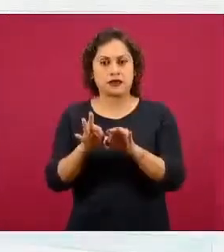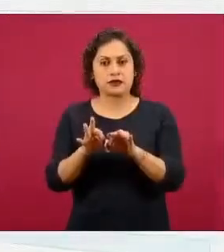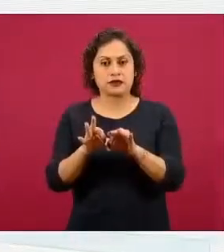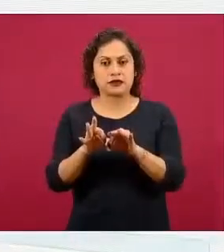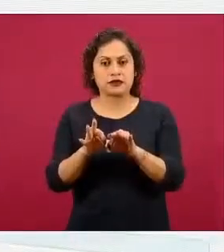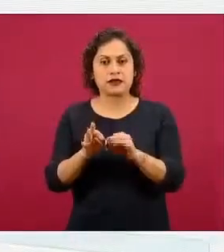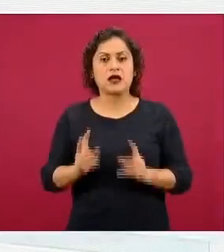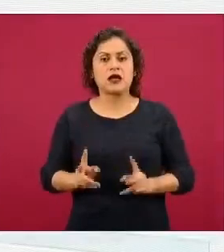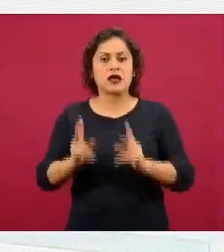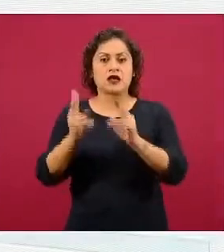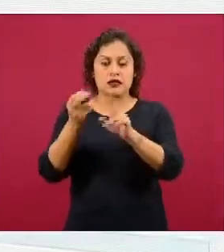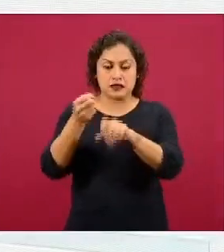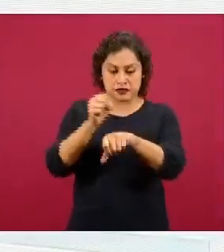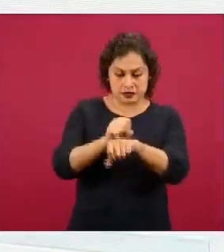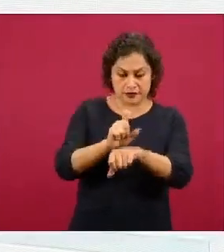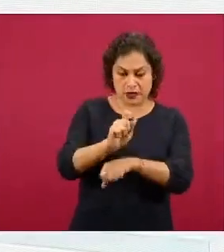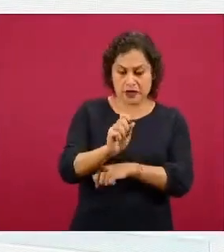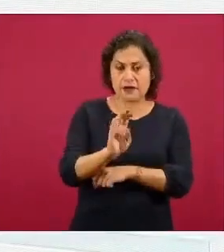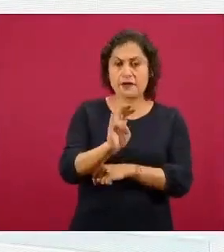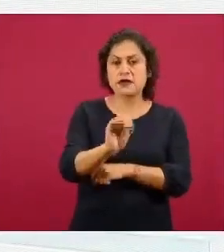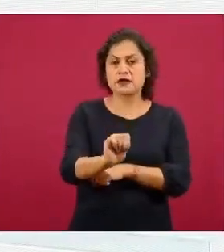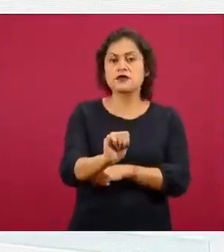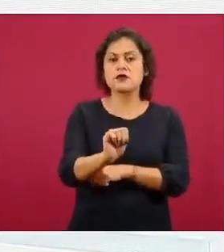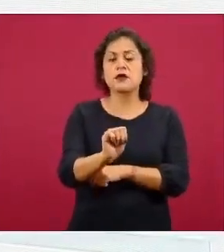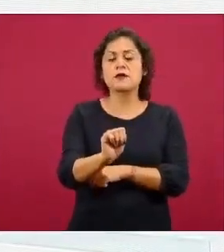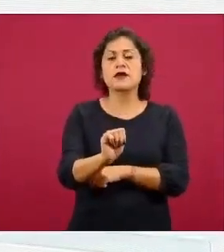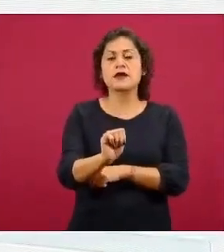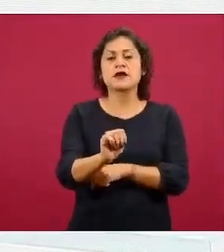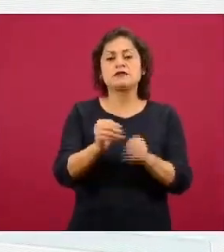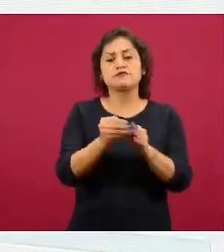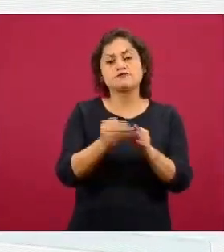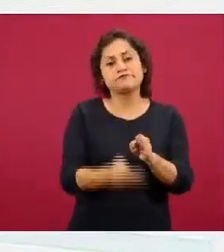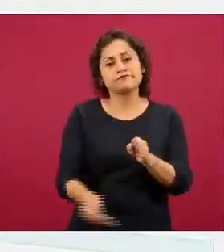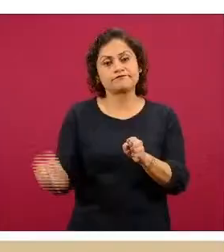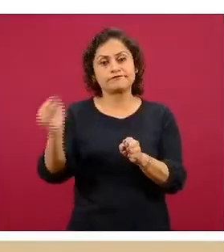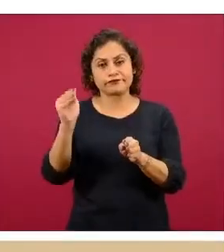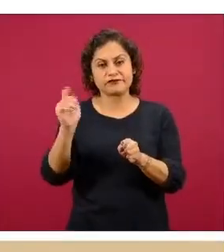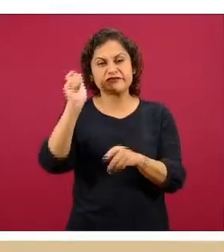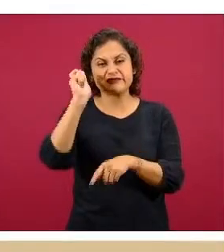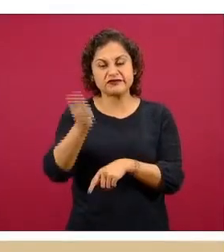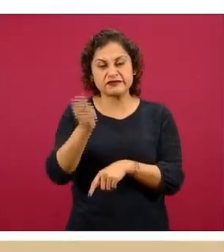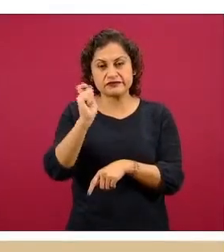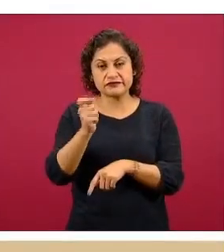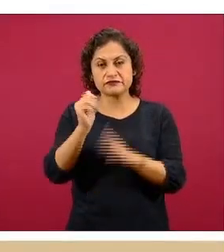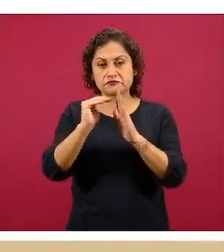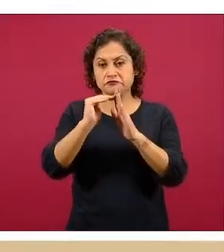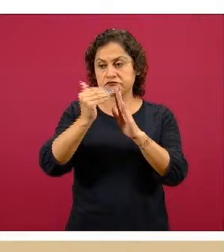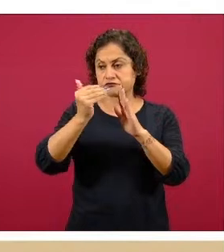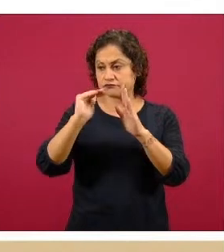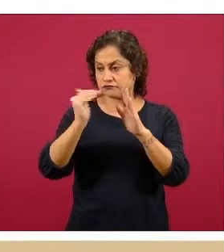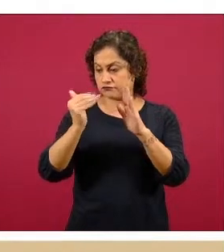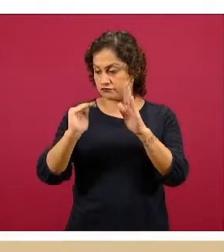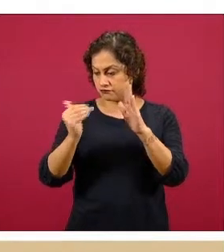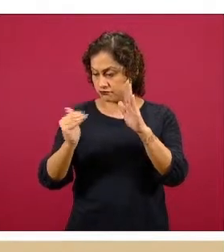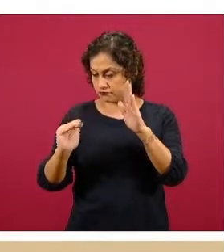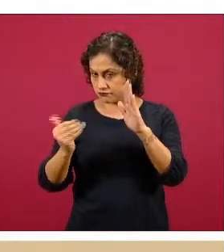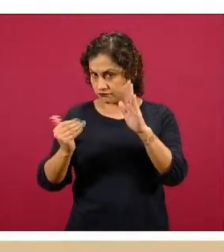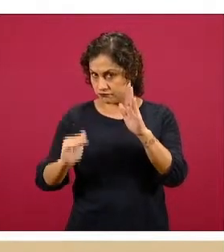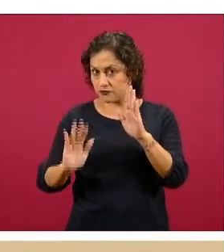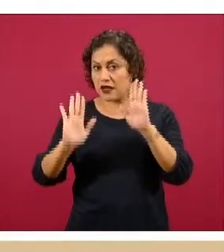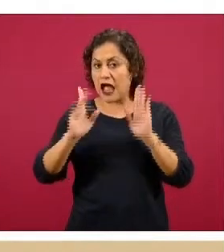semana 29 y a partir de ahí prácticamente ha tenido una tendencia de descenso que se tendrá que